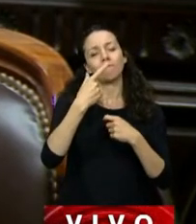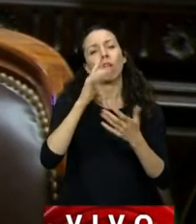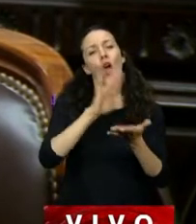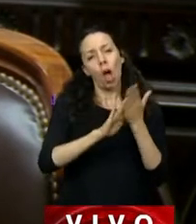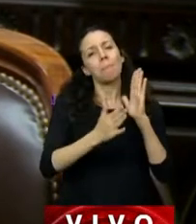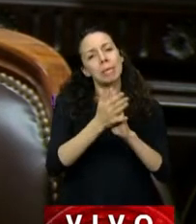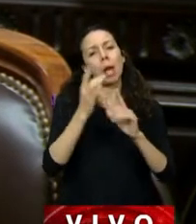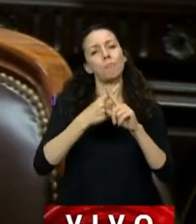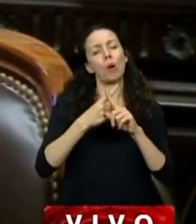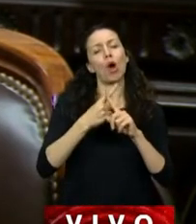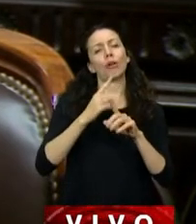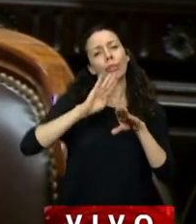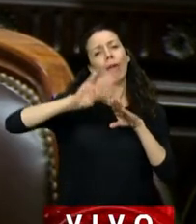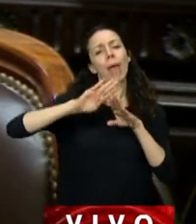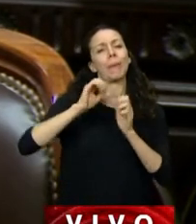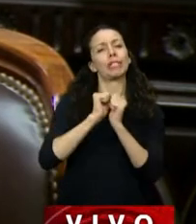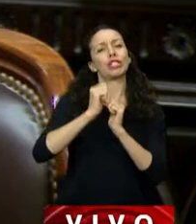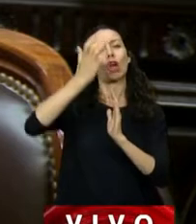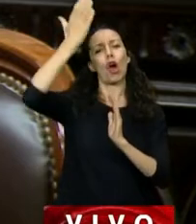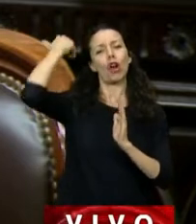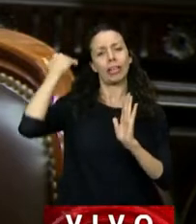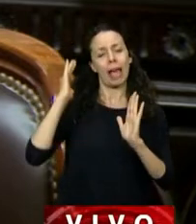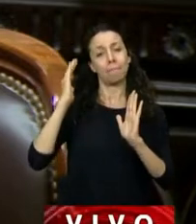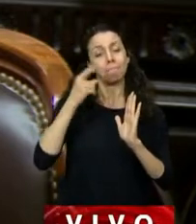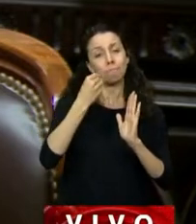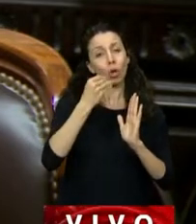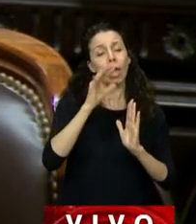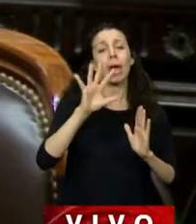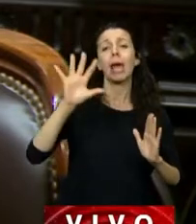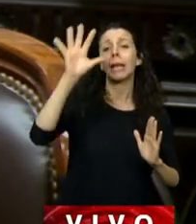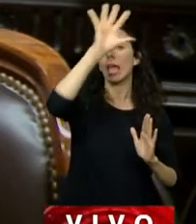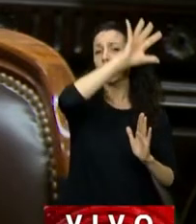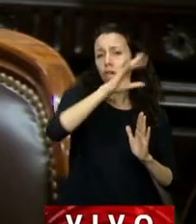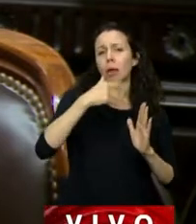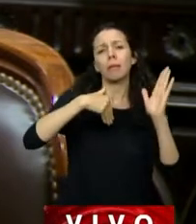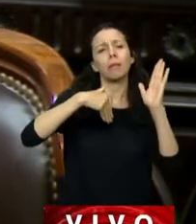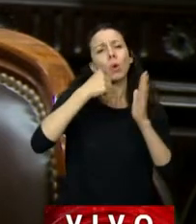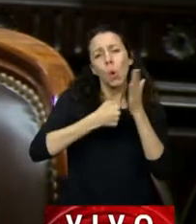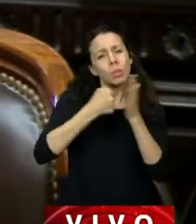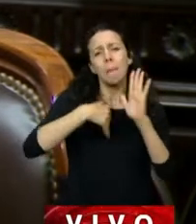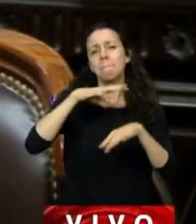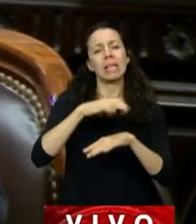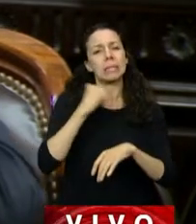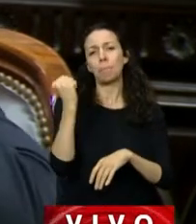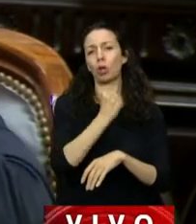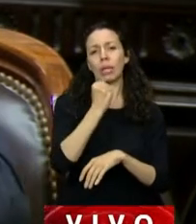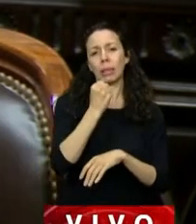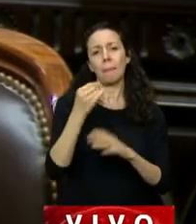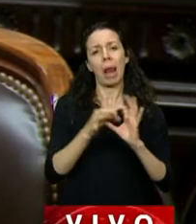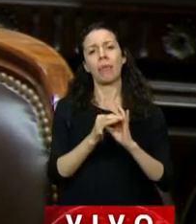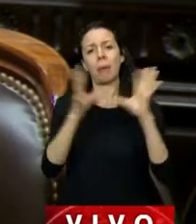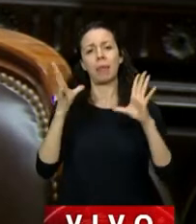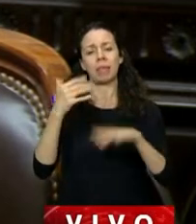ya que en esta región se dieron las batallas más importantes de las luchas independentistas de nuestro